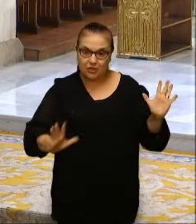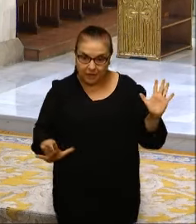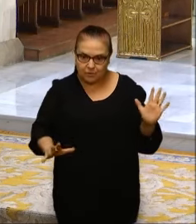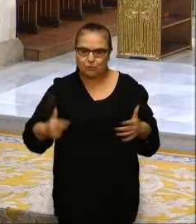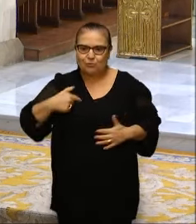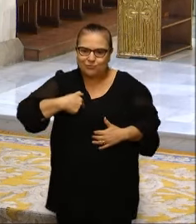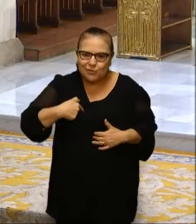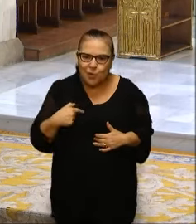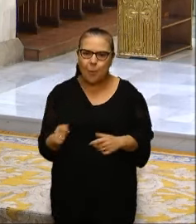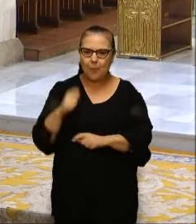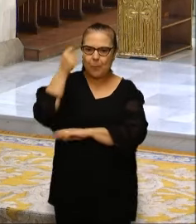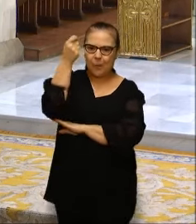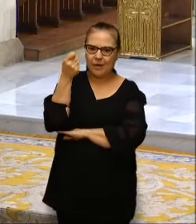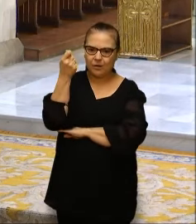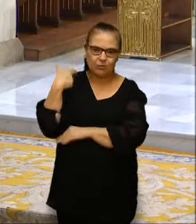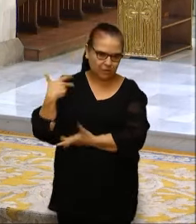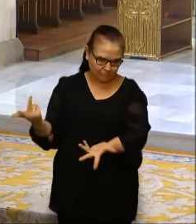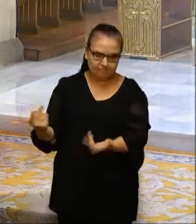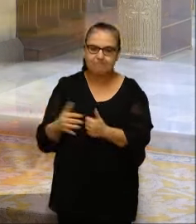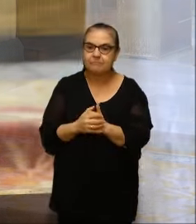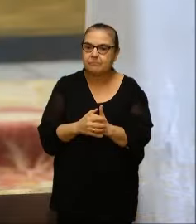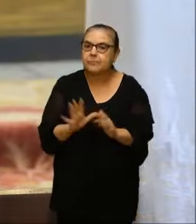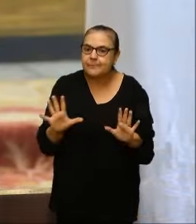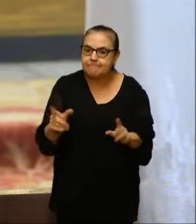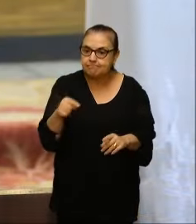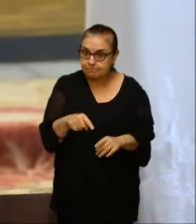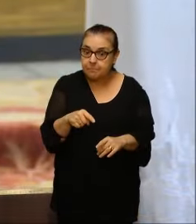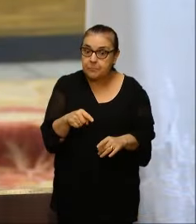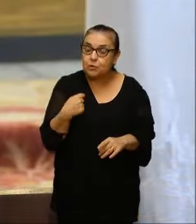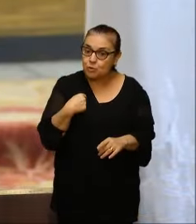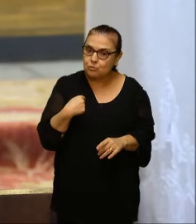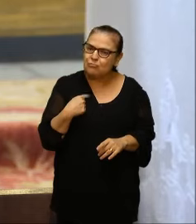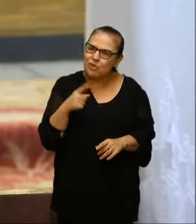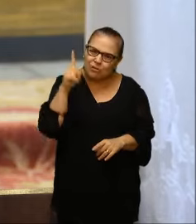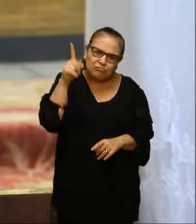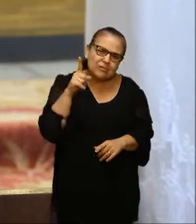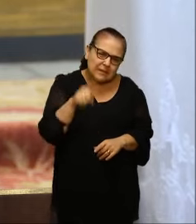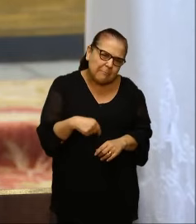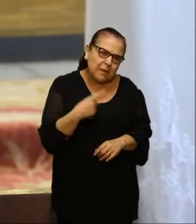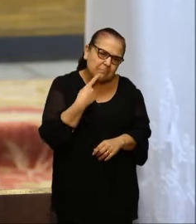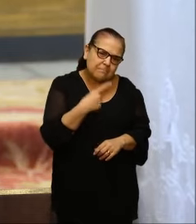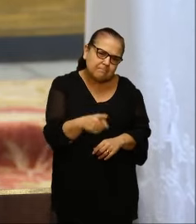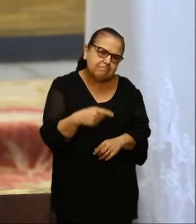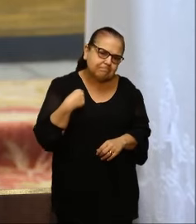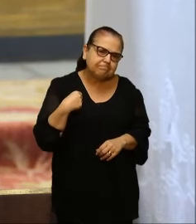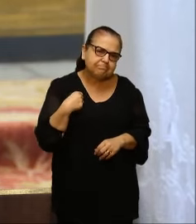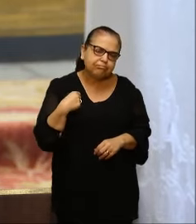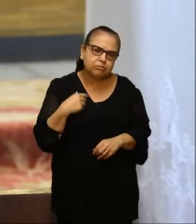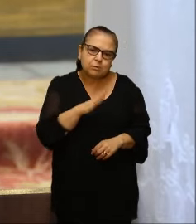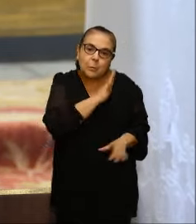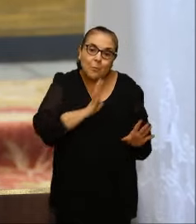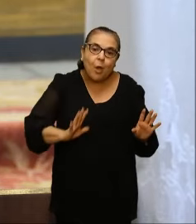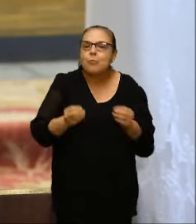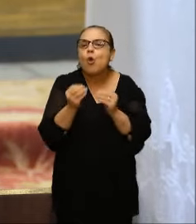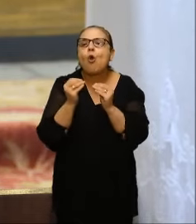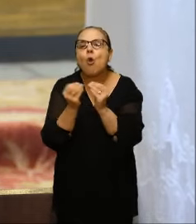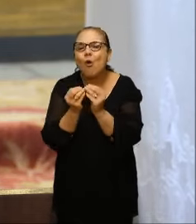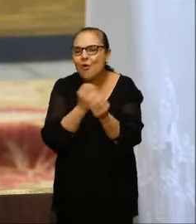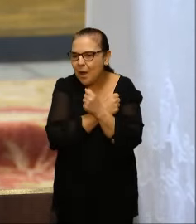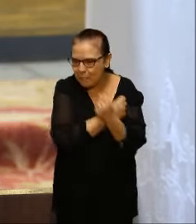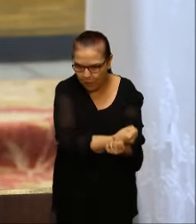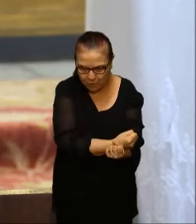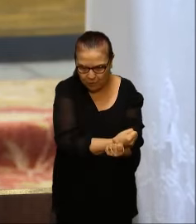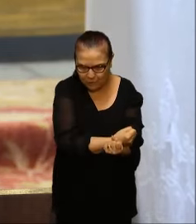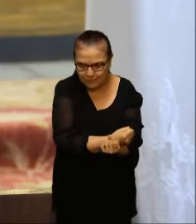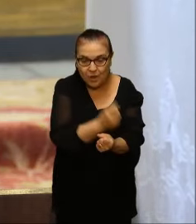Eso es la prevención. Dios hoy también te va poniendo aquí su prevención. Con amor, claro, siempre con amor. No